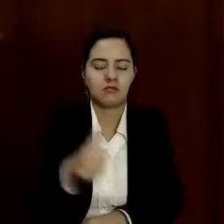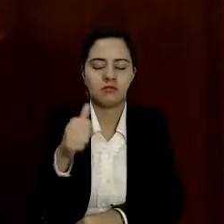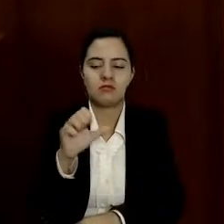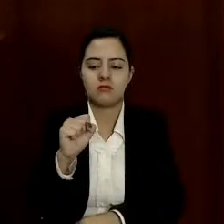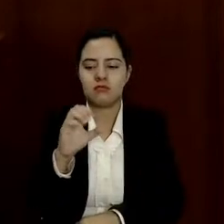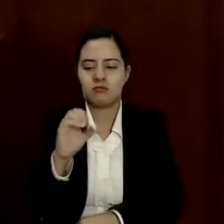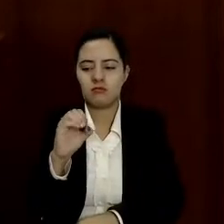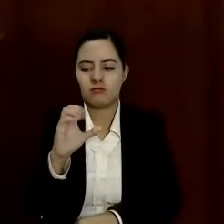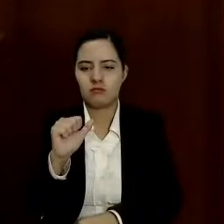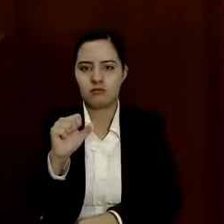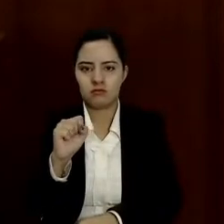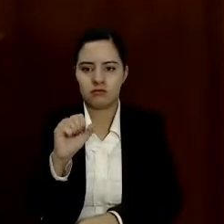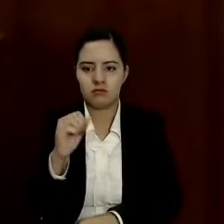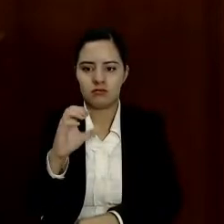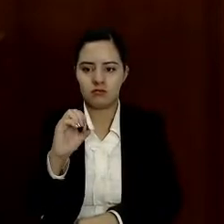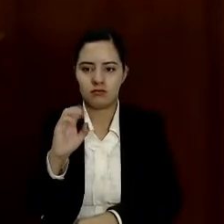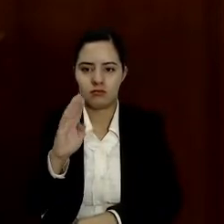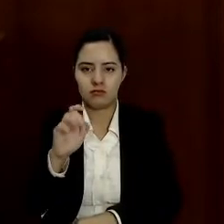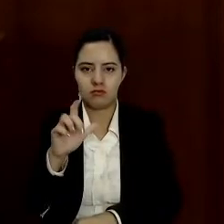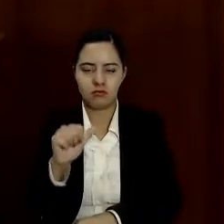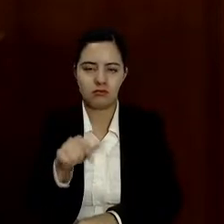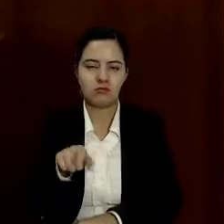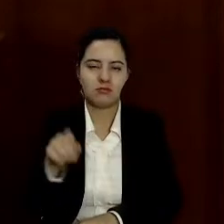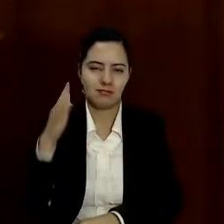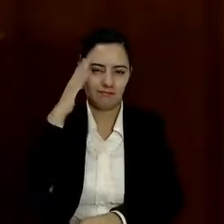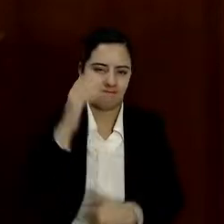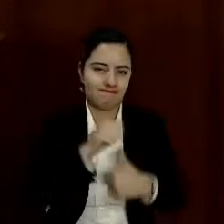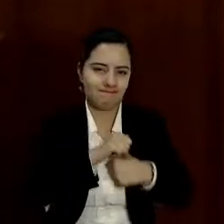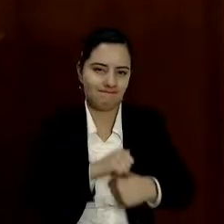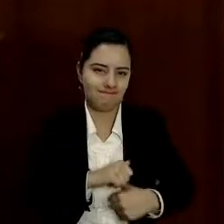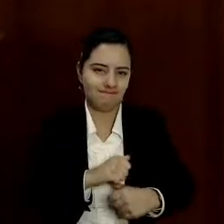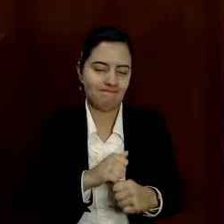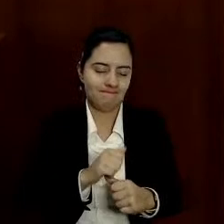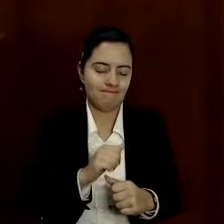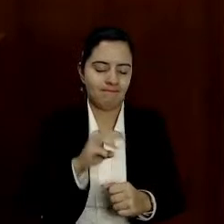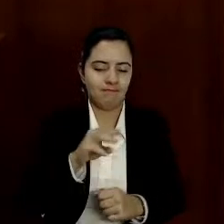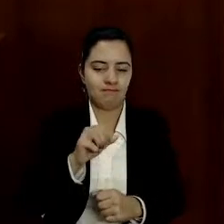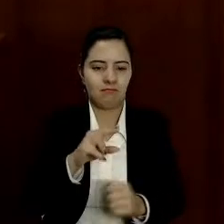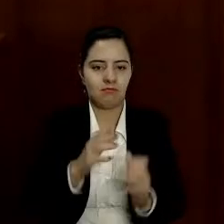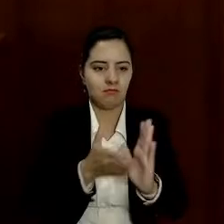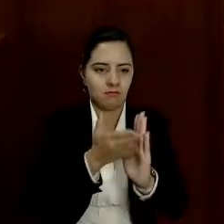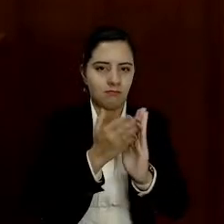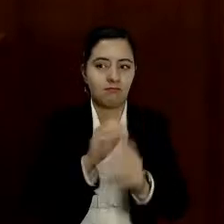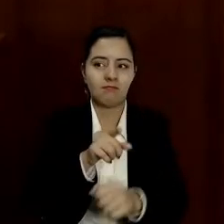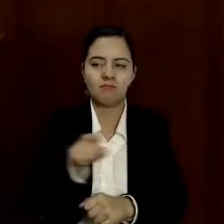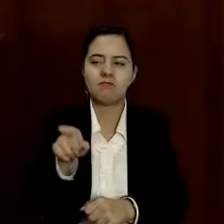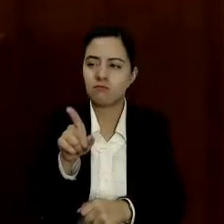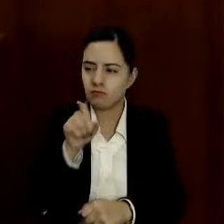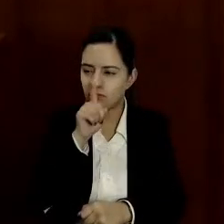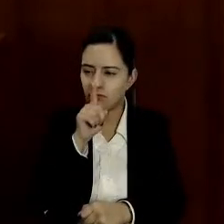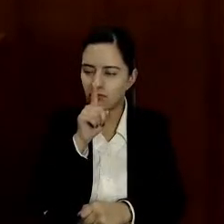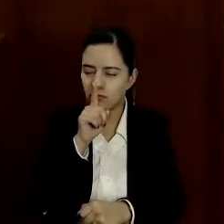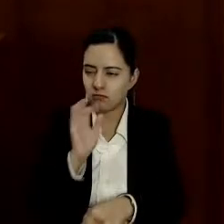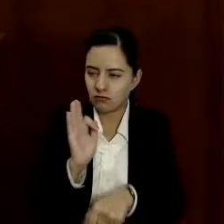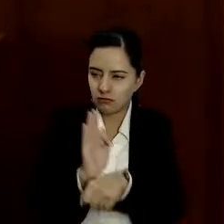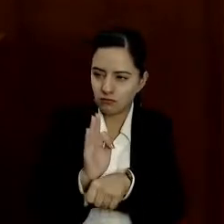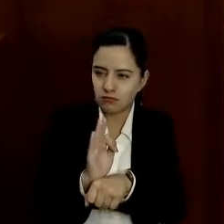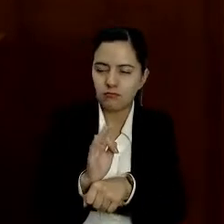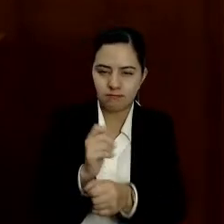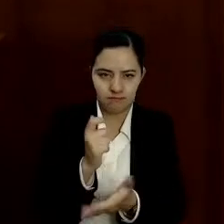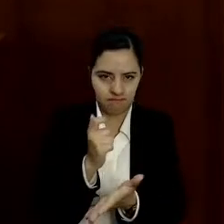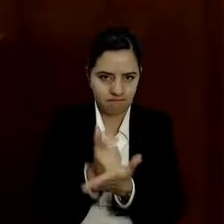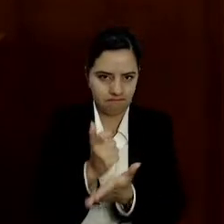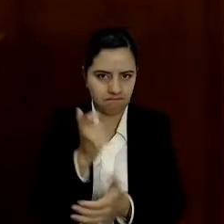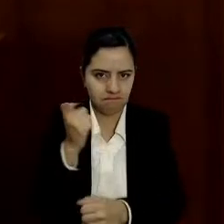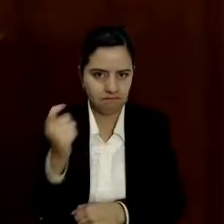control interno de Banobras, y quienes en compensación a su silencio y complicidad fueron premiados